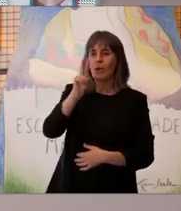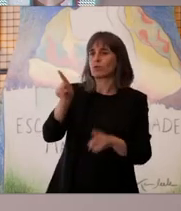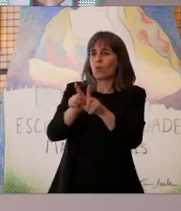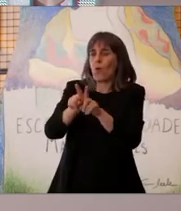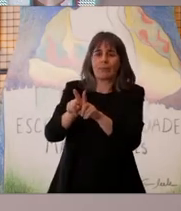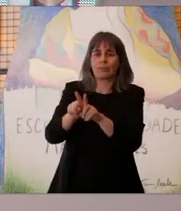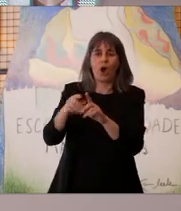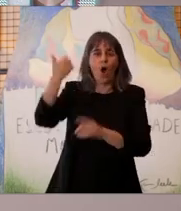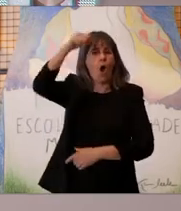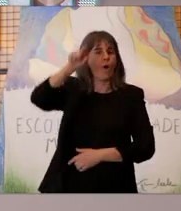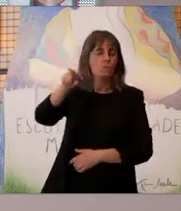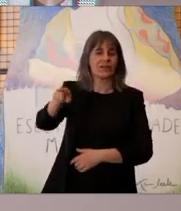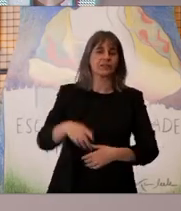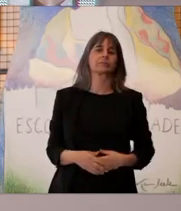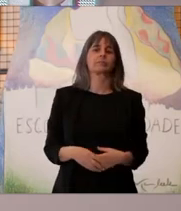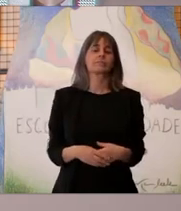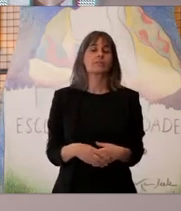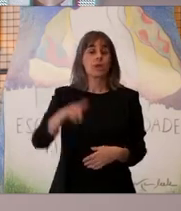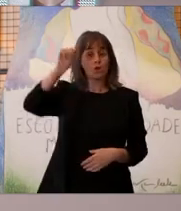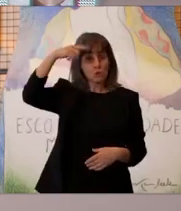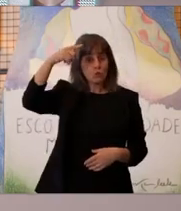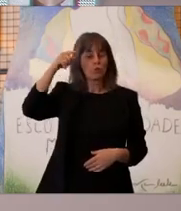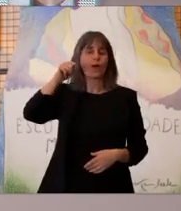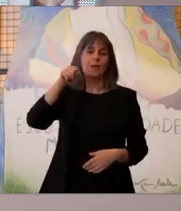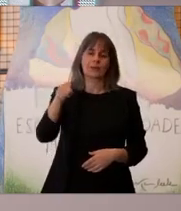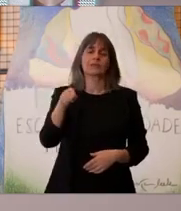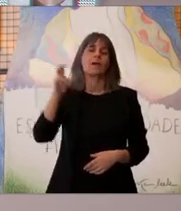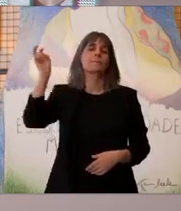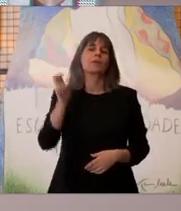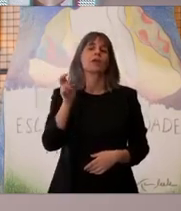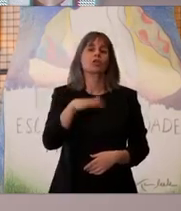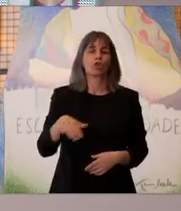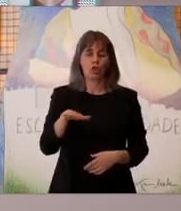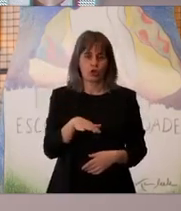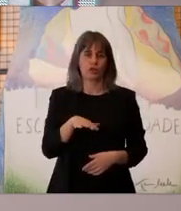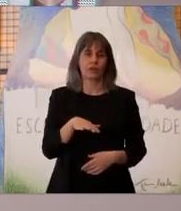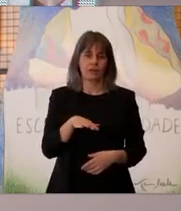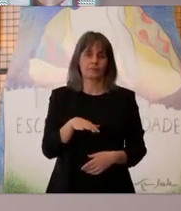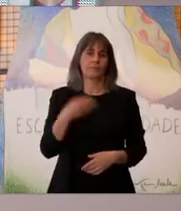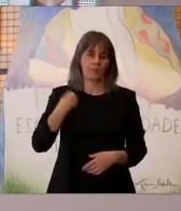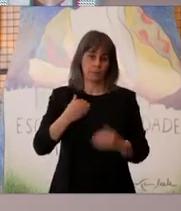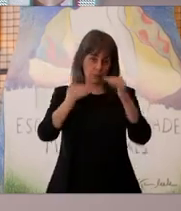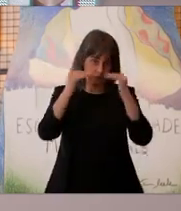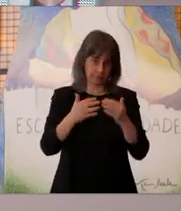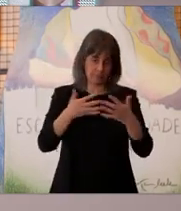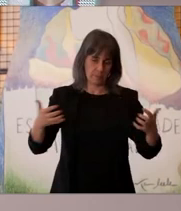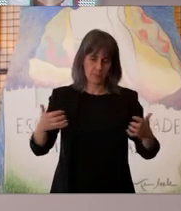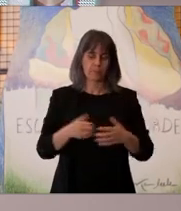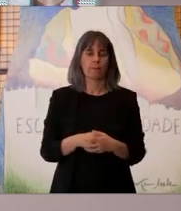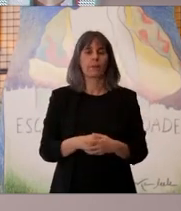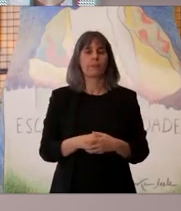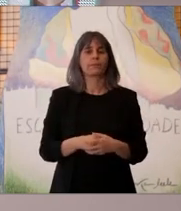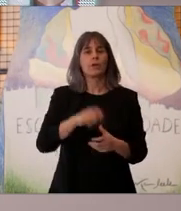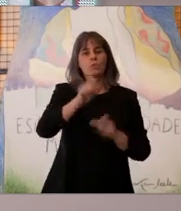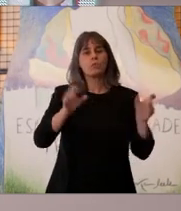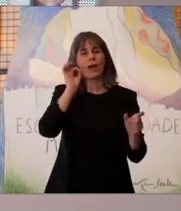el sustrato cultural que alimenta esa misoginia tiene que ver con la segunda afirmación de maryber las mujeres todavía son